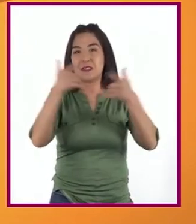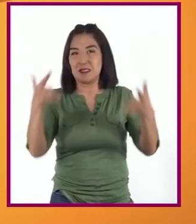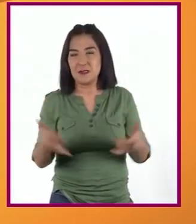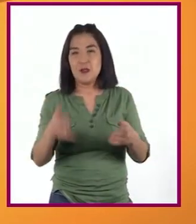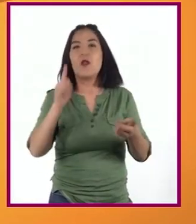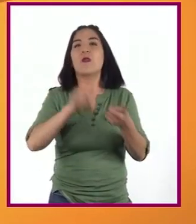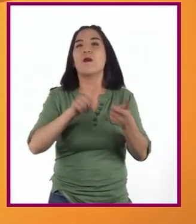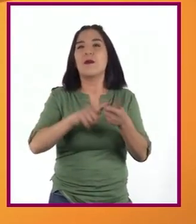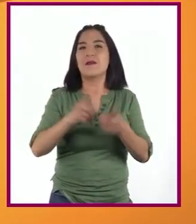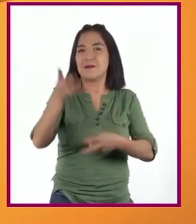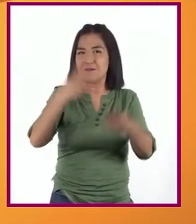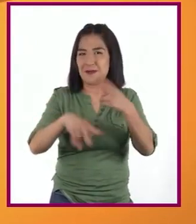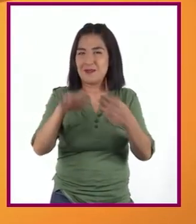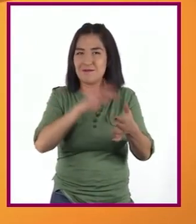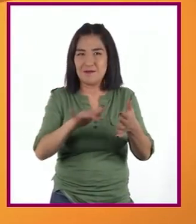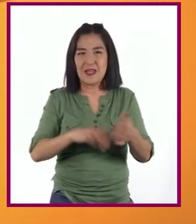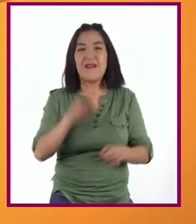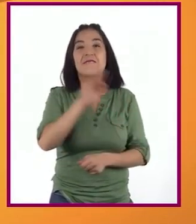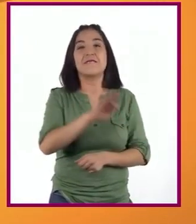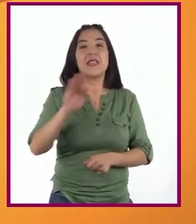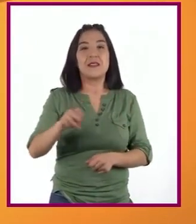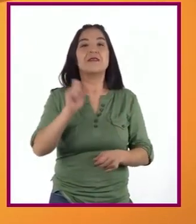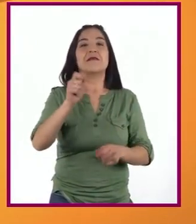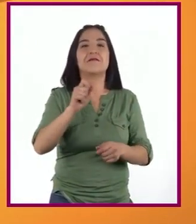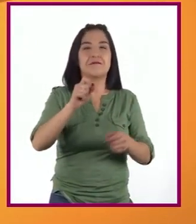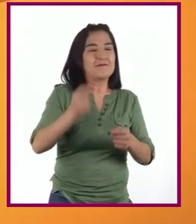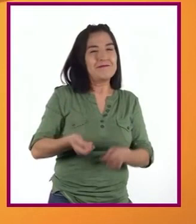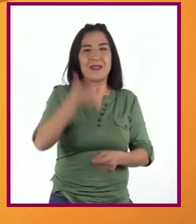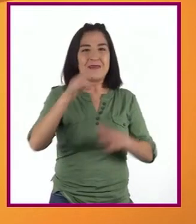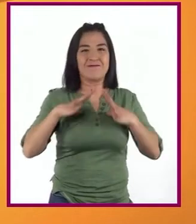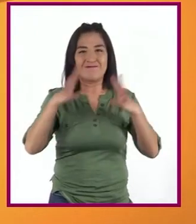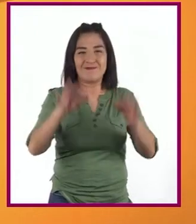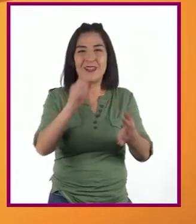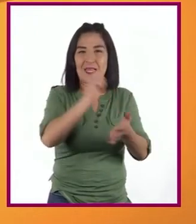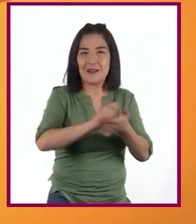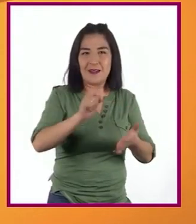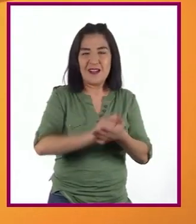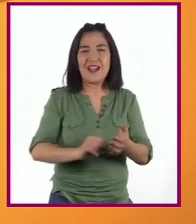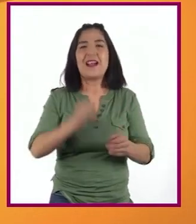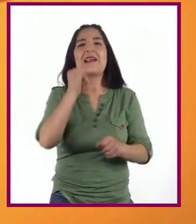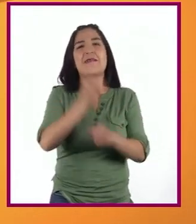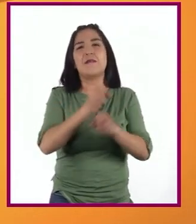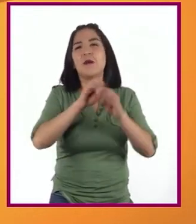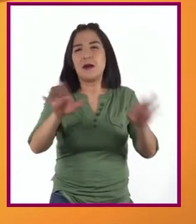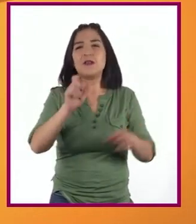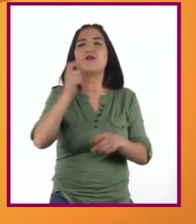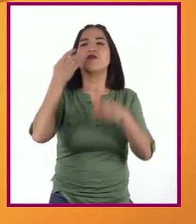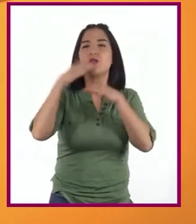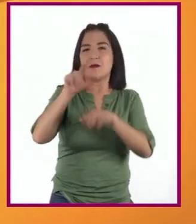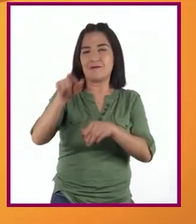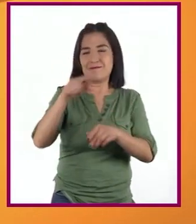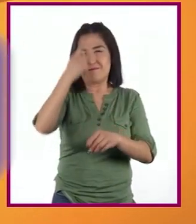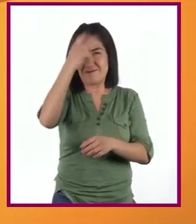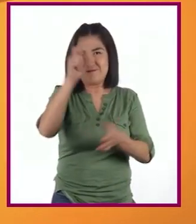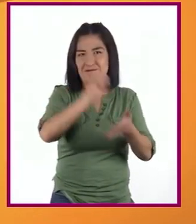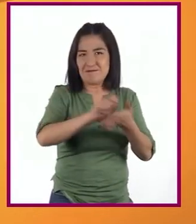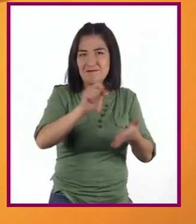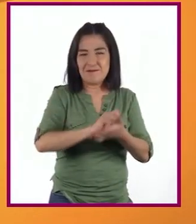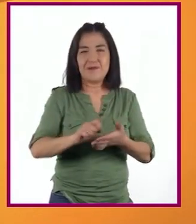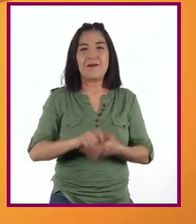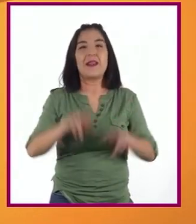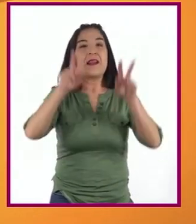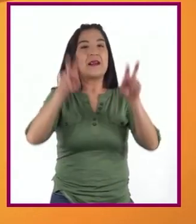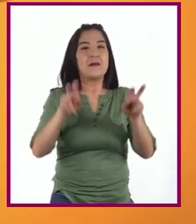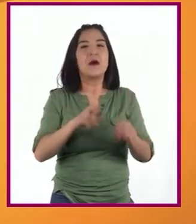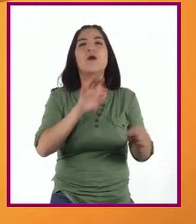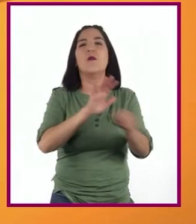se produjo, fecha en la que se escribió y alguna información sobre el autor. Temas que se tratan